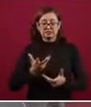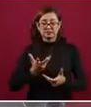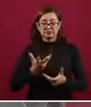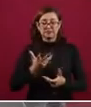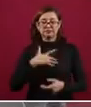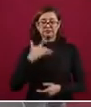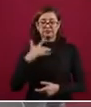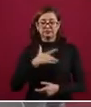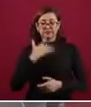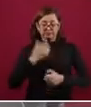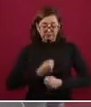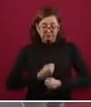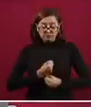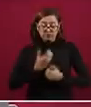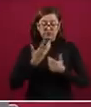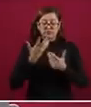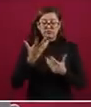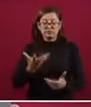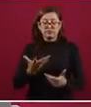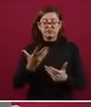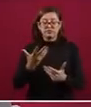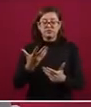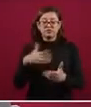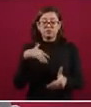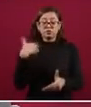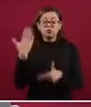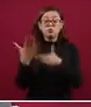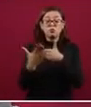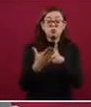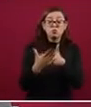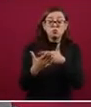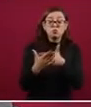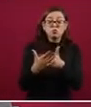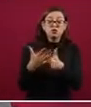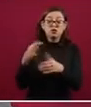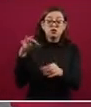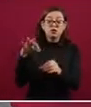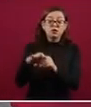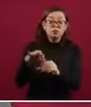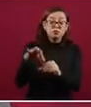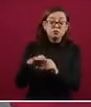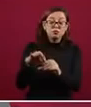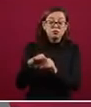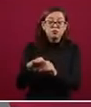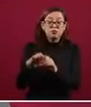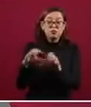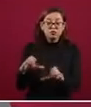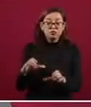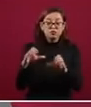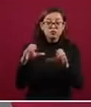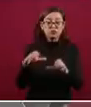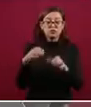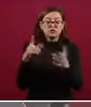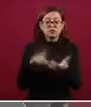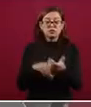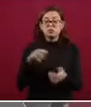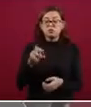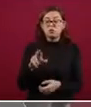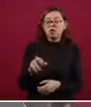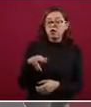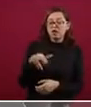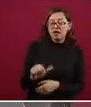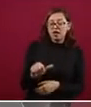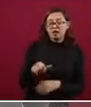mi sentimiento sobre lo que se tiene que cuidar en Morena, es